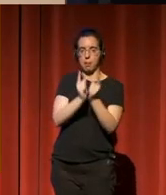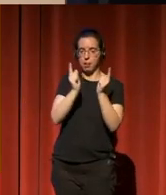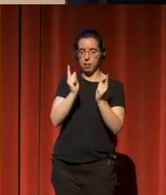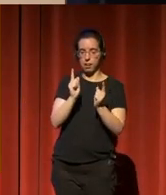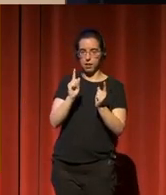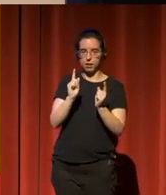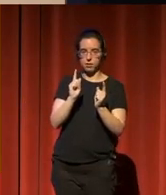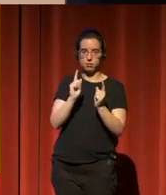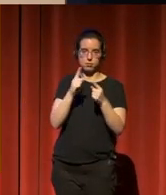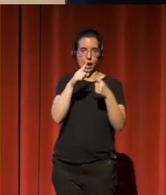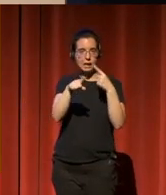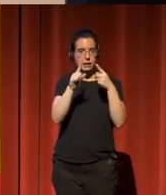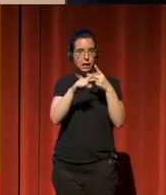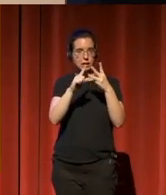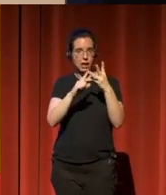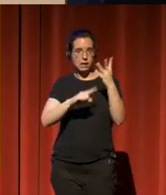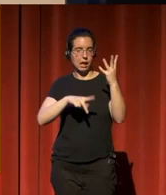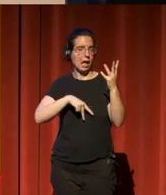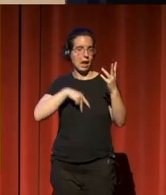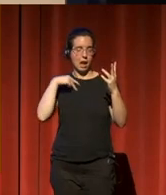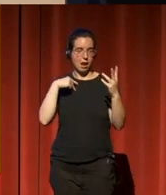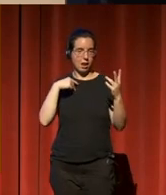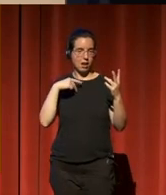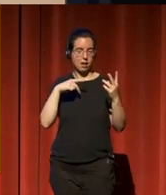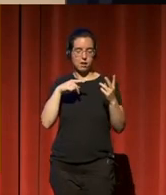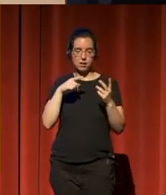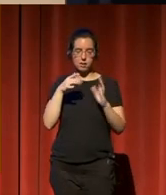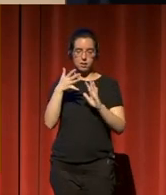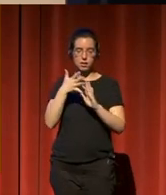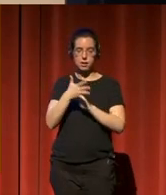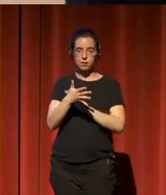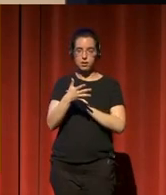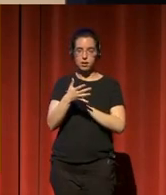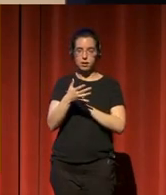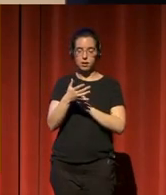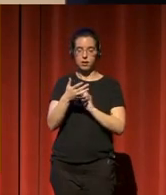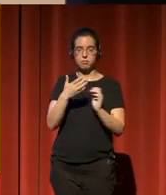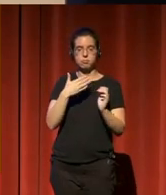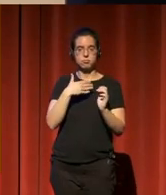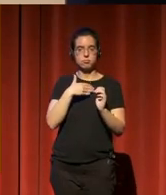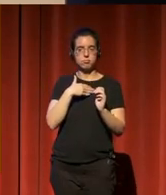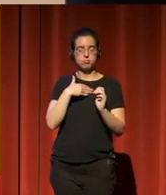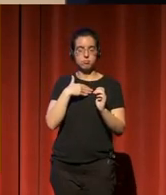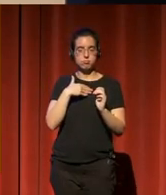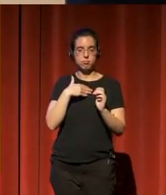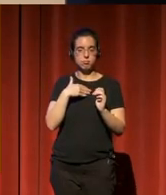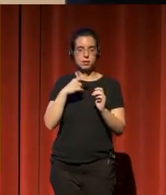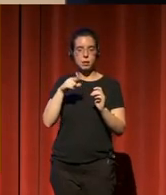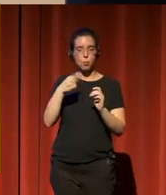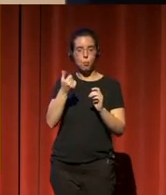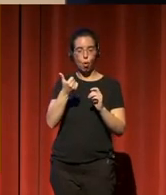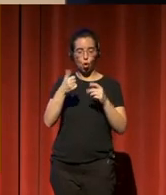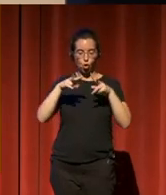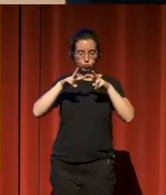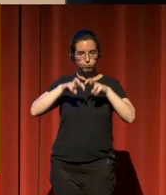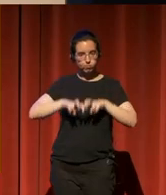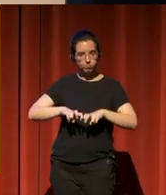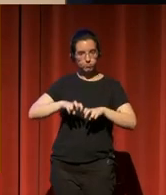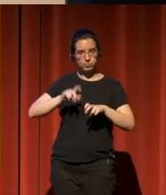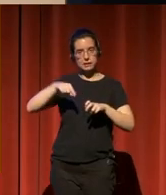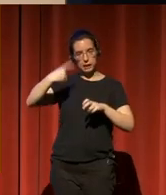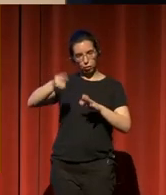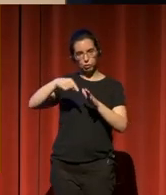a narrar Cuáles son a grandes rasgos La idea es poderla someter a a un análisis eh más